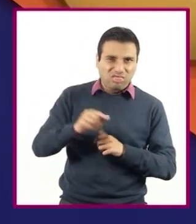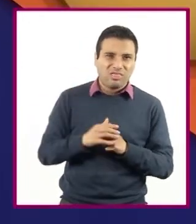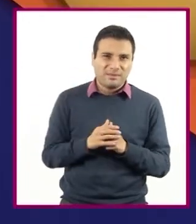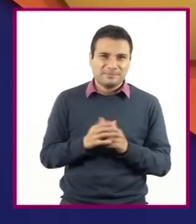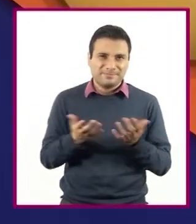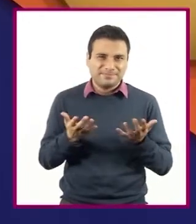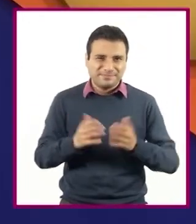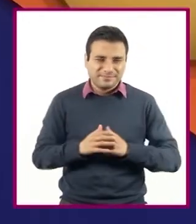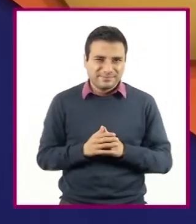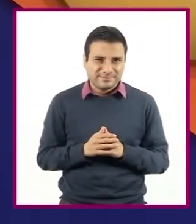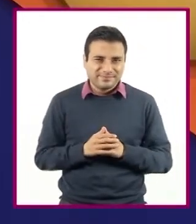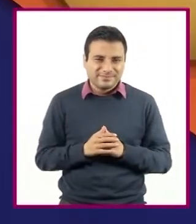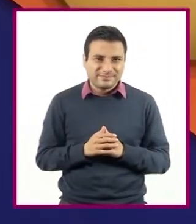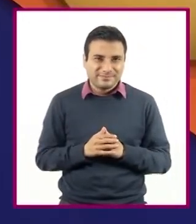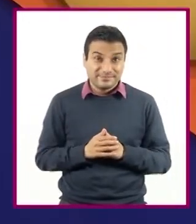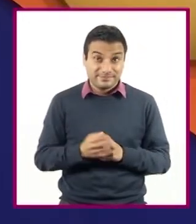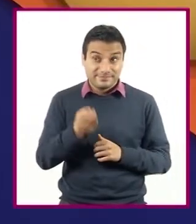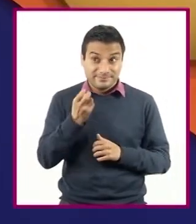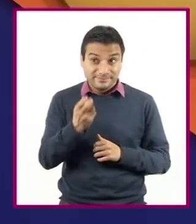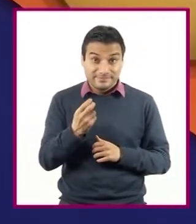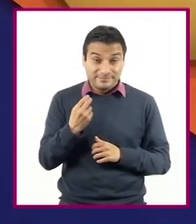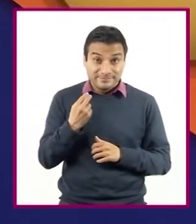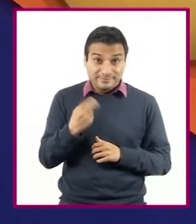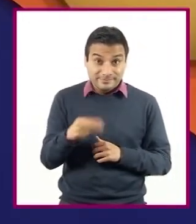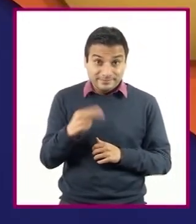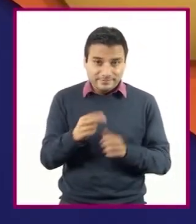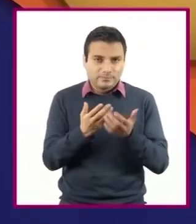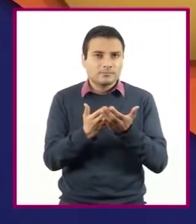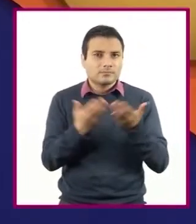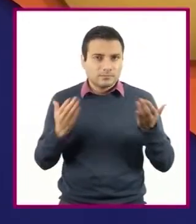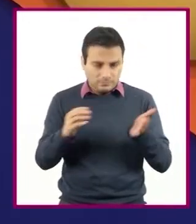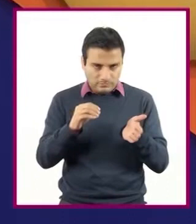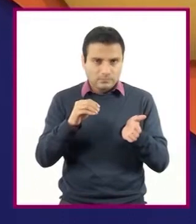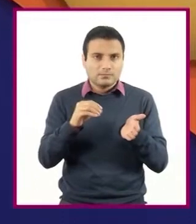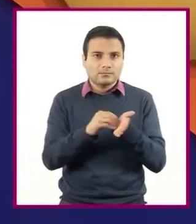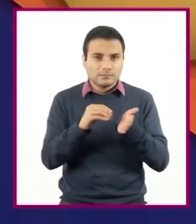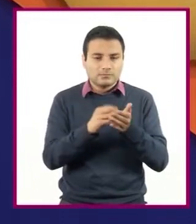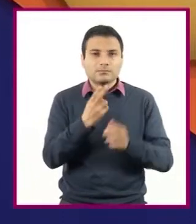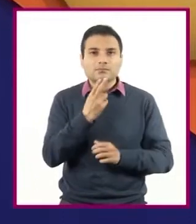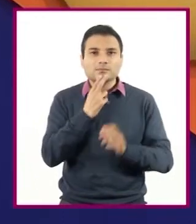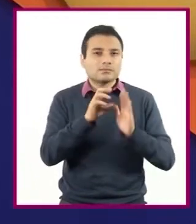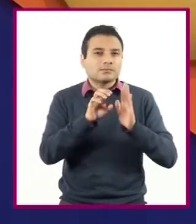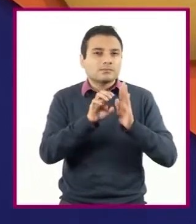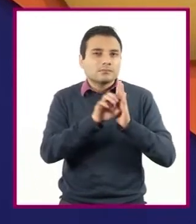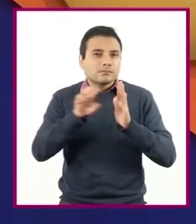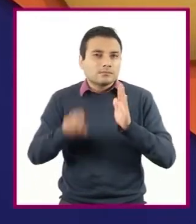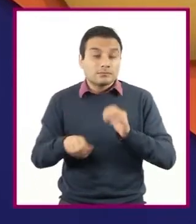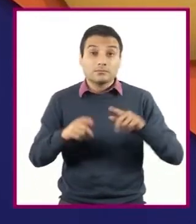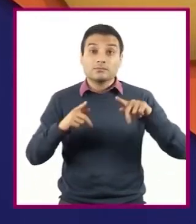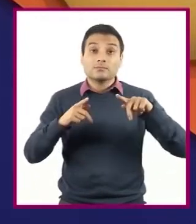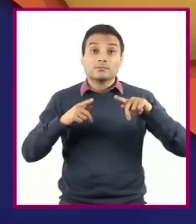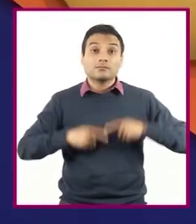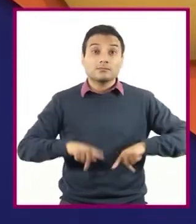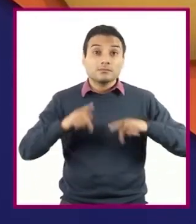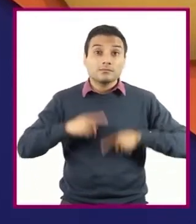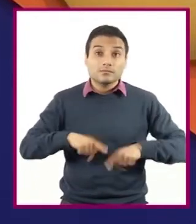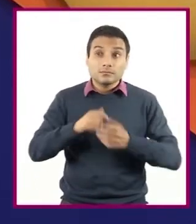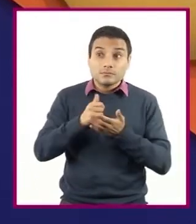de Celestina, este nombre actualmente tiene vigencia para designar a las personas que guían a los